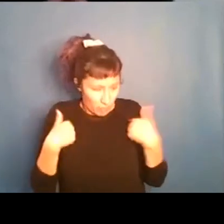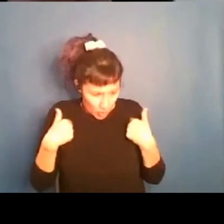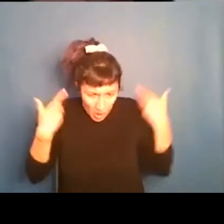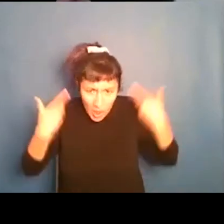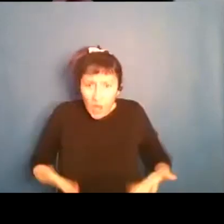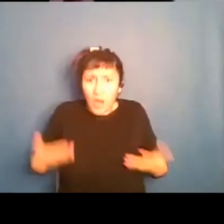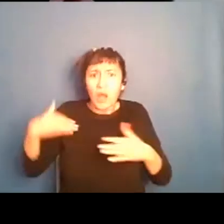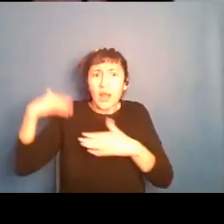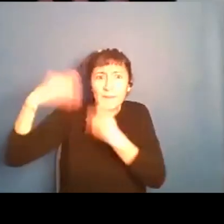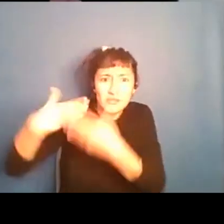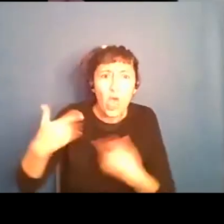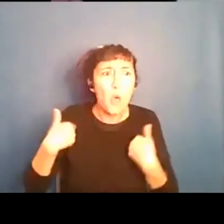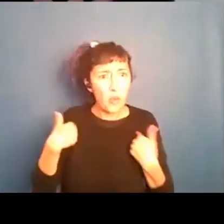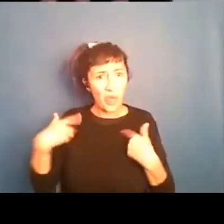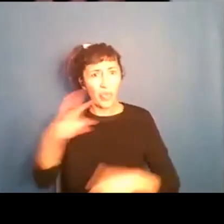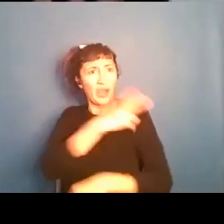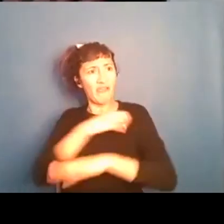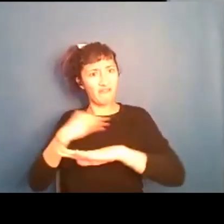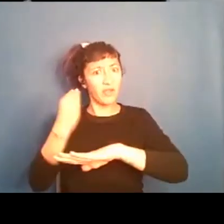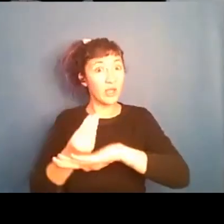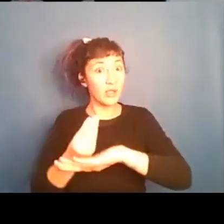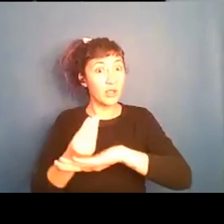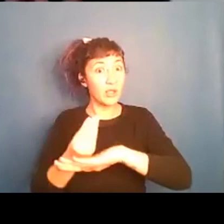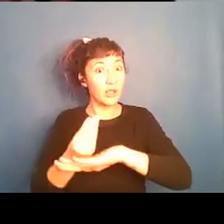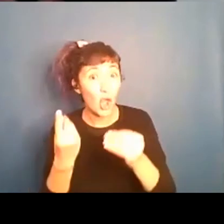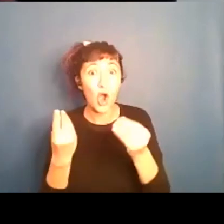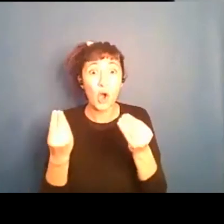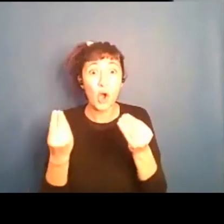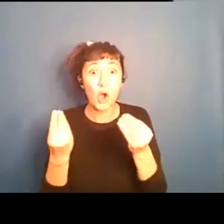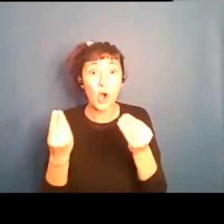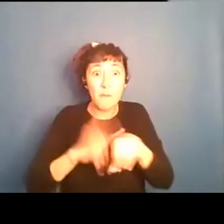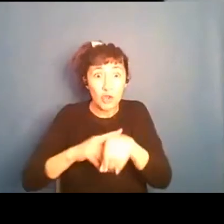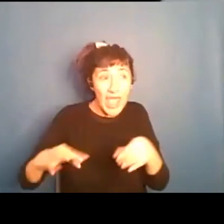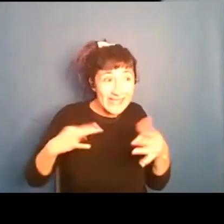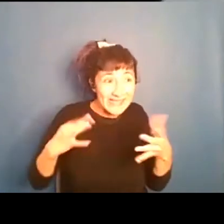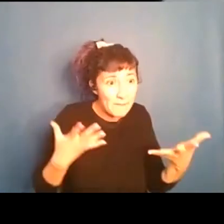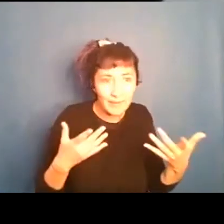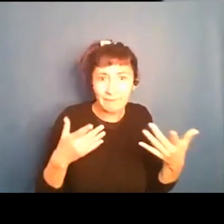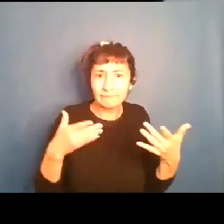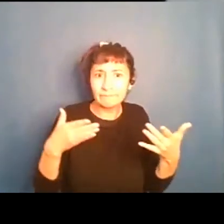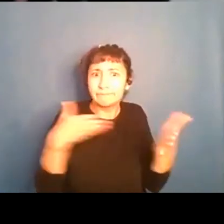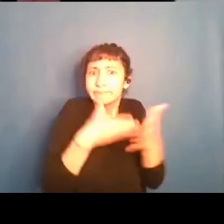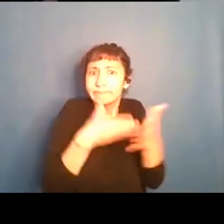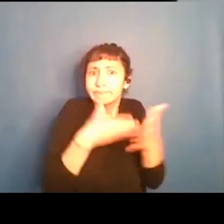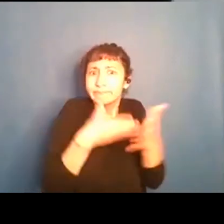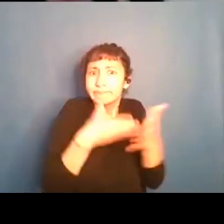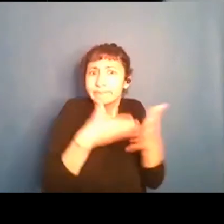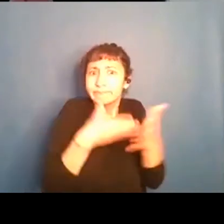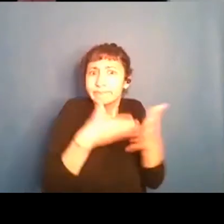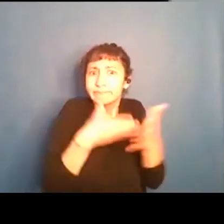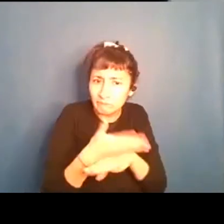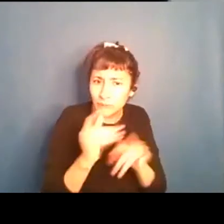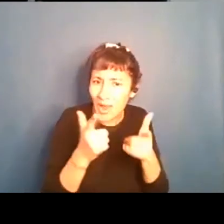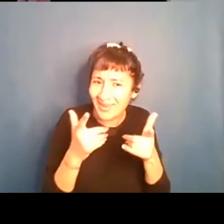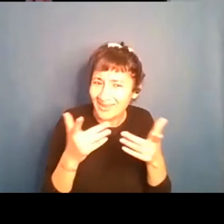ser jefe, jefa. Pero ¿qué pasa? A la hora de rendir un examen no tiene la accesibilidad adecuada. Entonces, pasa un